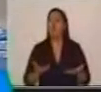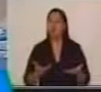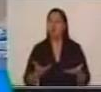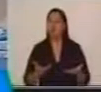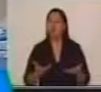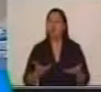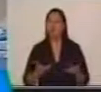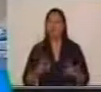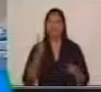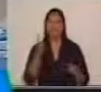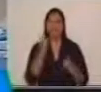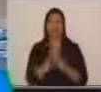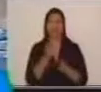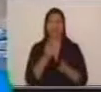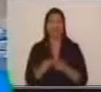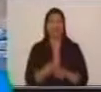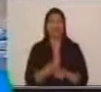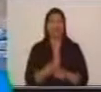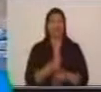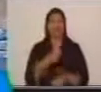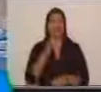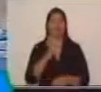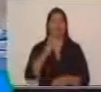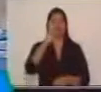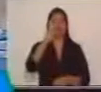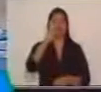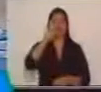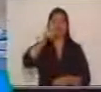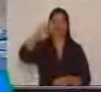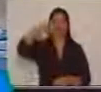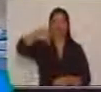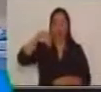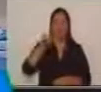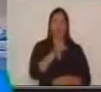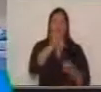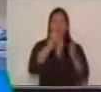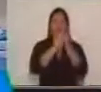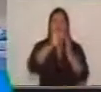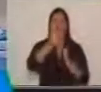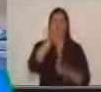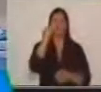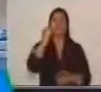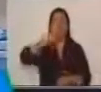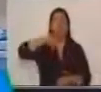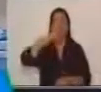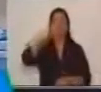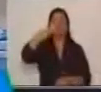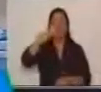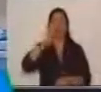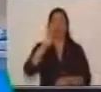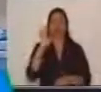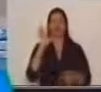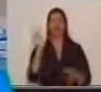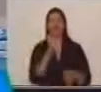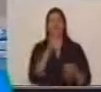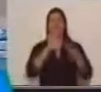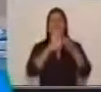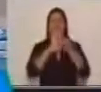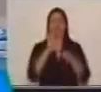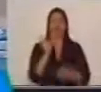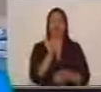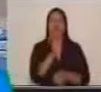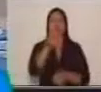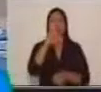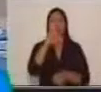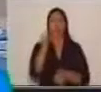Muy bien, de Don Quijote de la Mancha o El Quijote de la Mancha, ¿verdad? Una obra tradicional considerada dentro del Siglo de